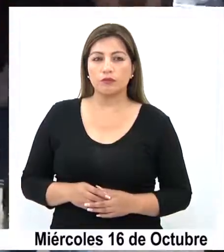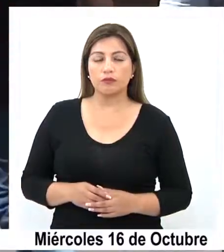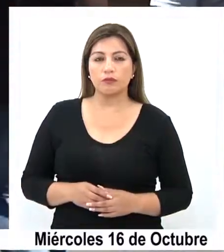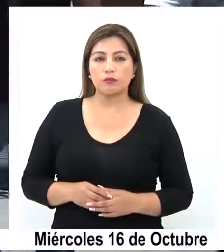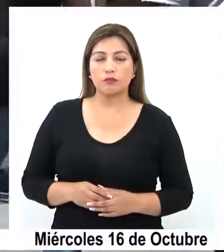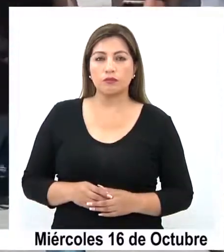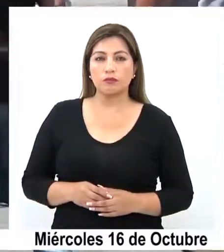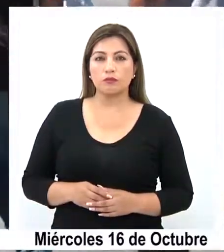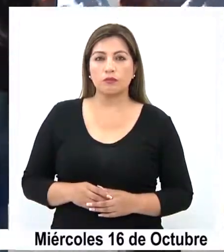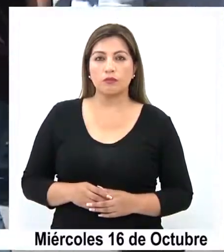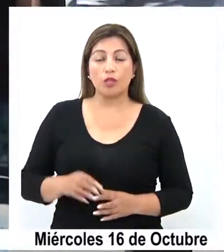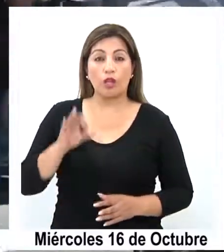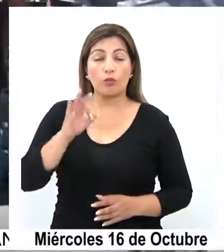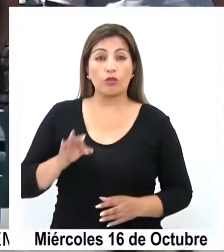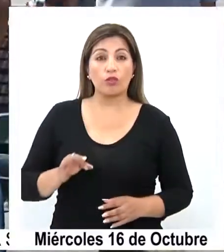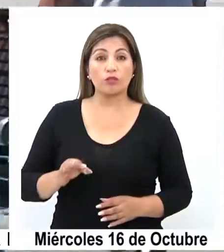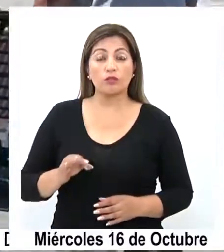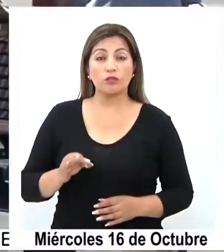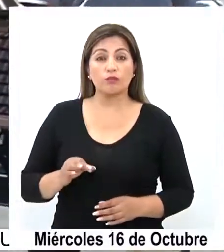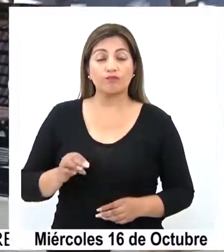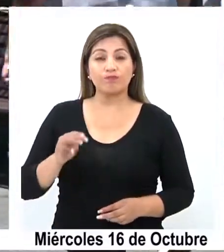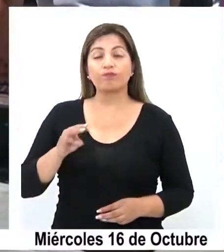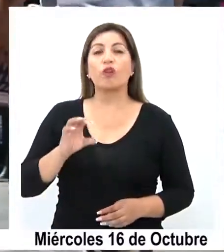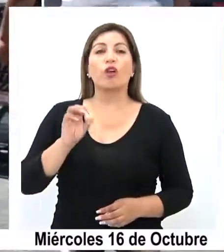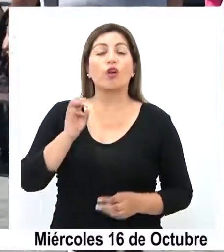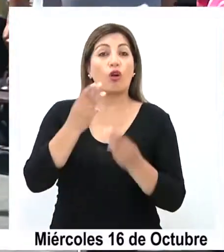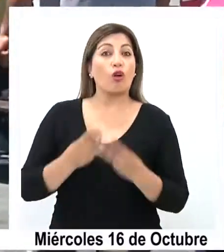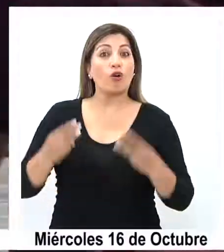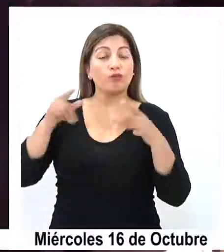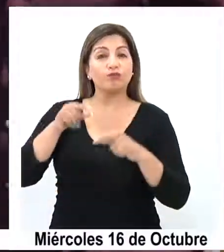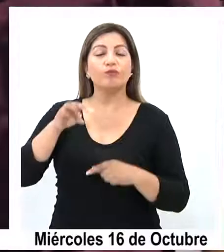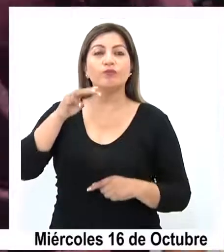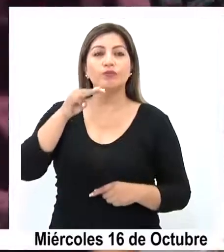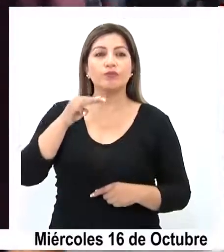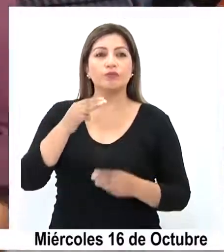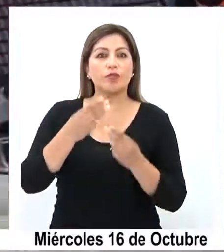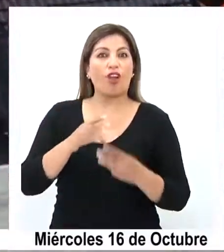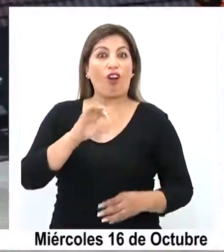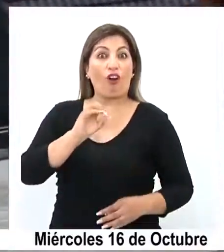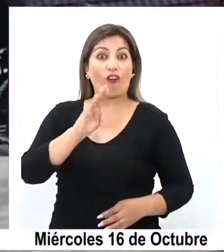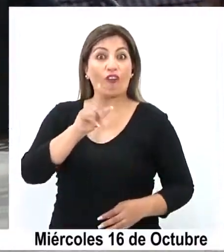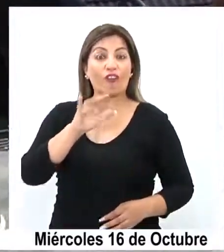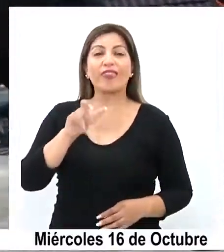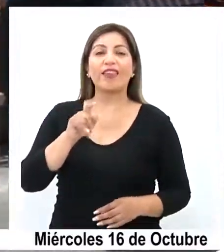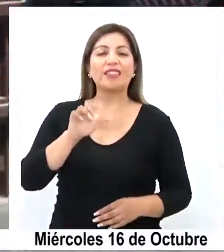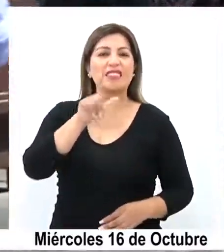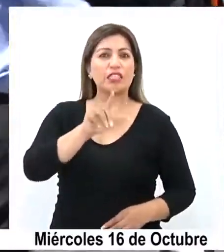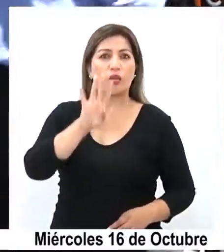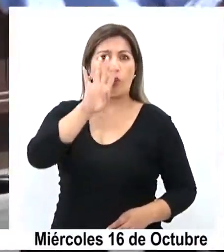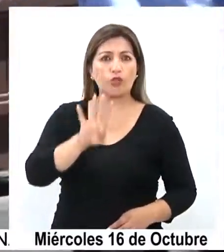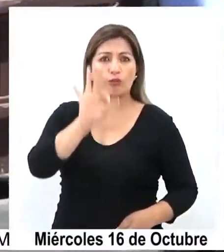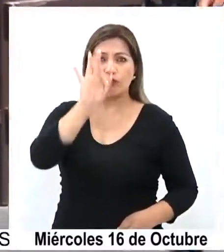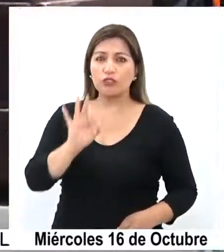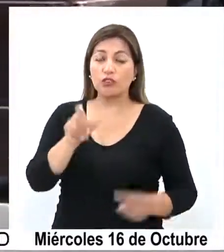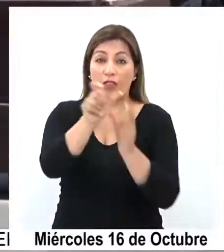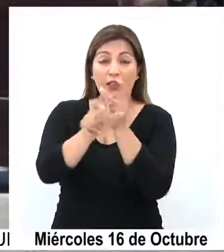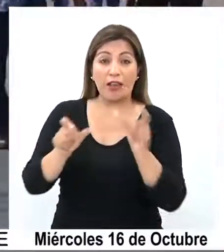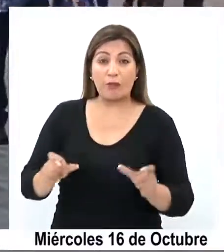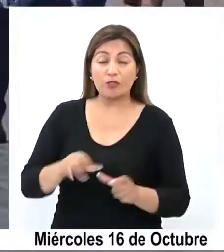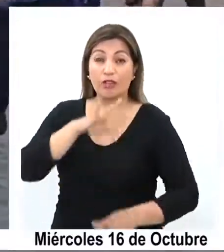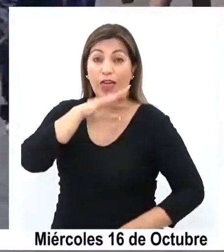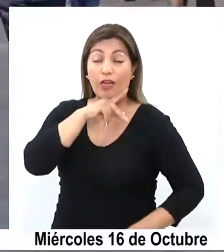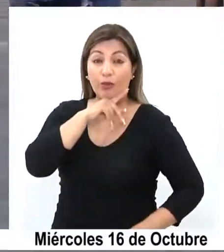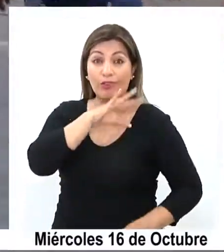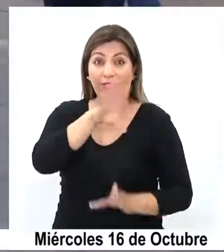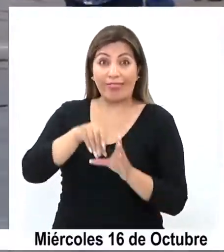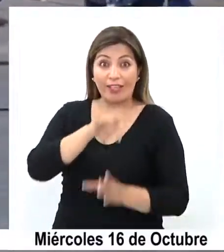Según las cifras de la Organización para la Cooperación y el Desarrollo Económico, OCDE, el 74% de la población